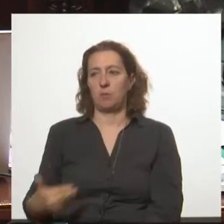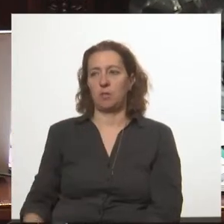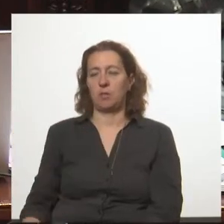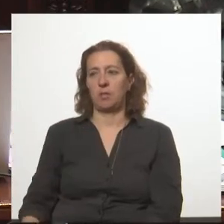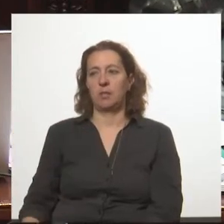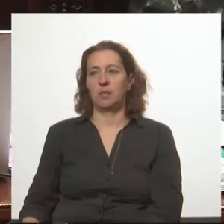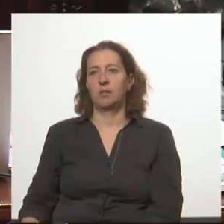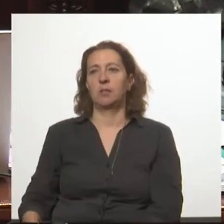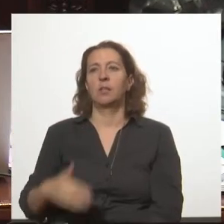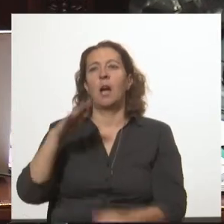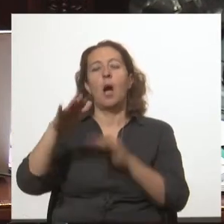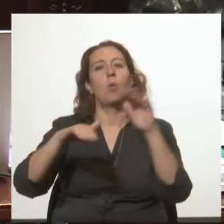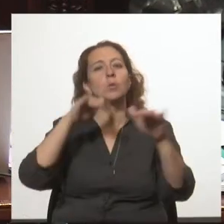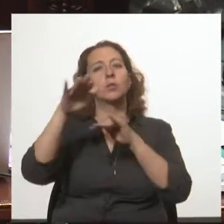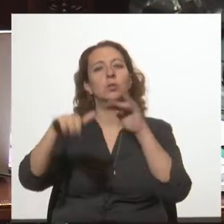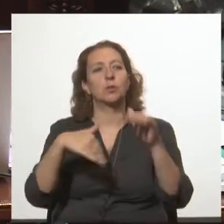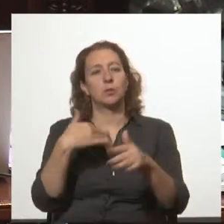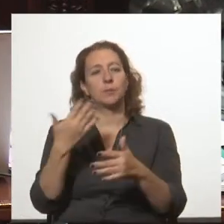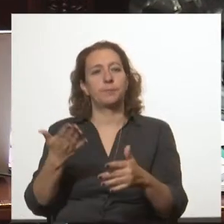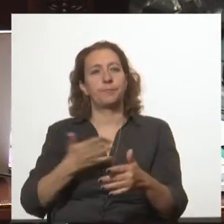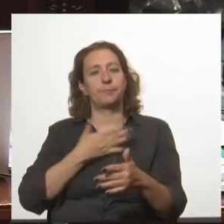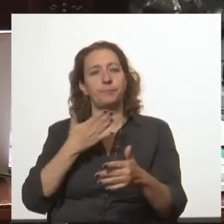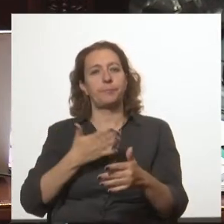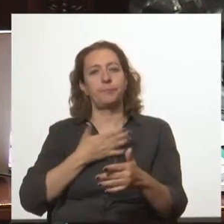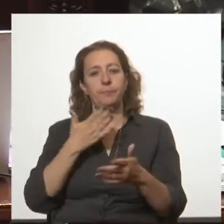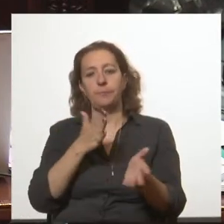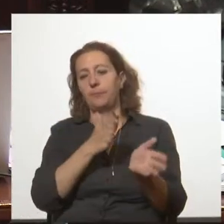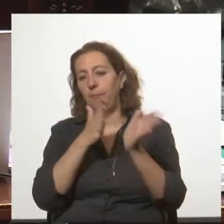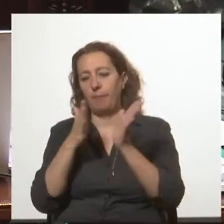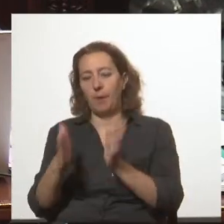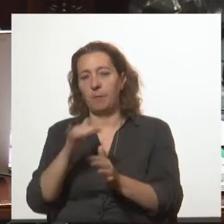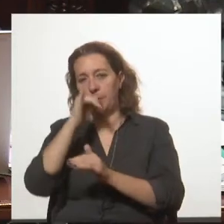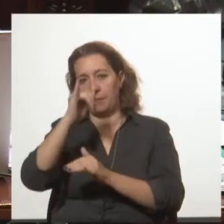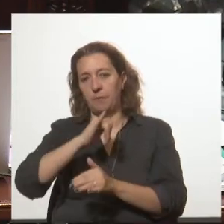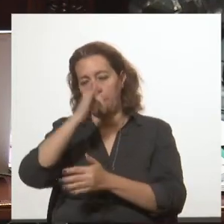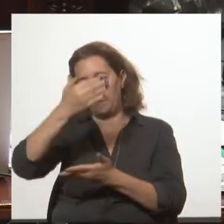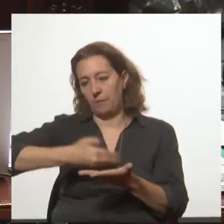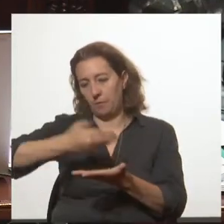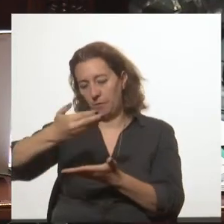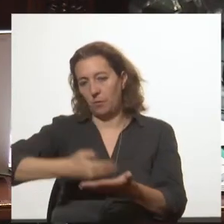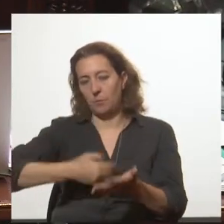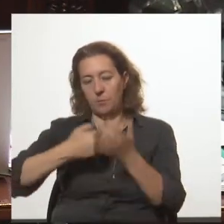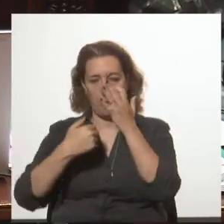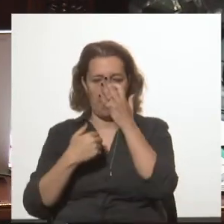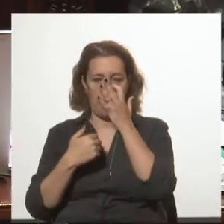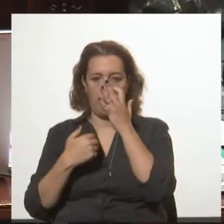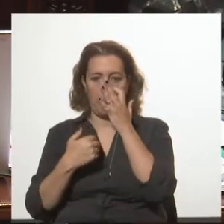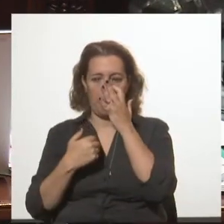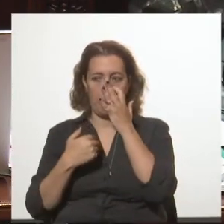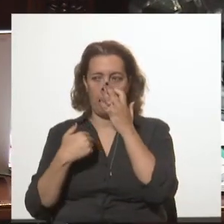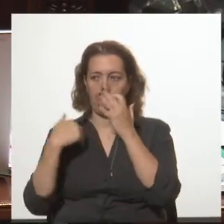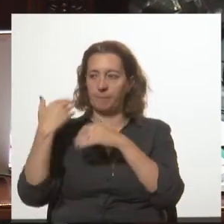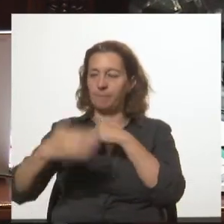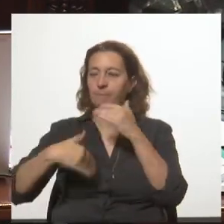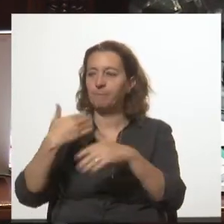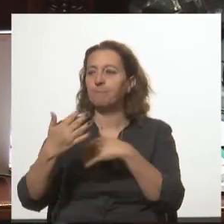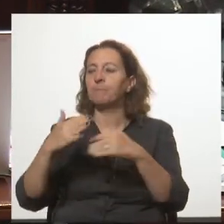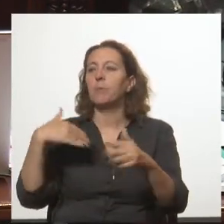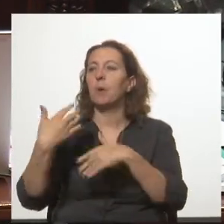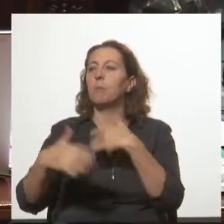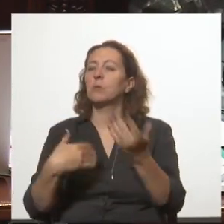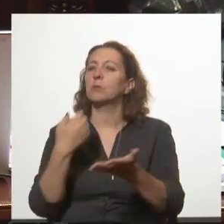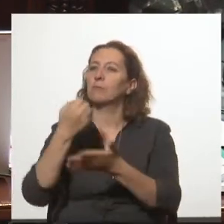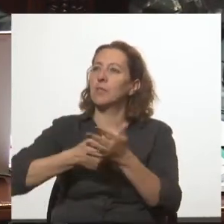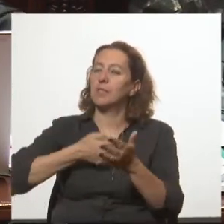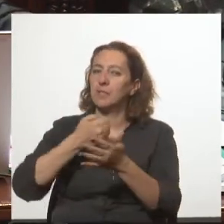la auditoría de relevo parte de los informes de una consultora que fue contratada durante el proceso para tratar de